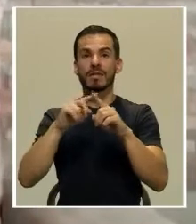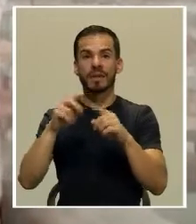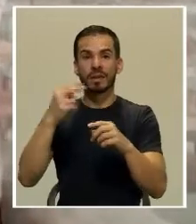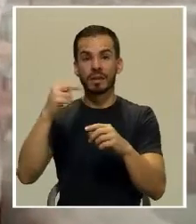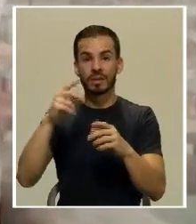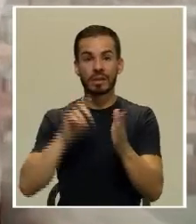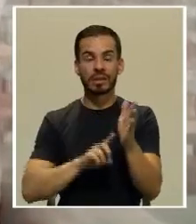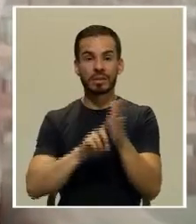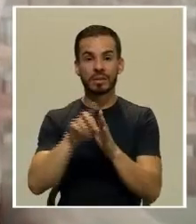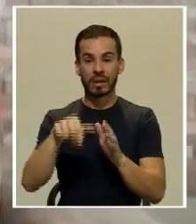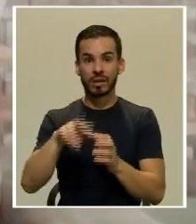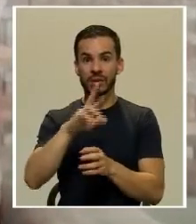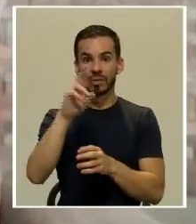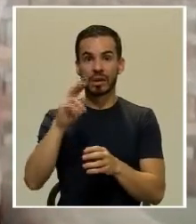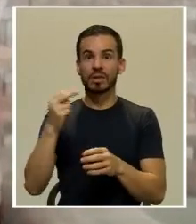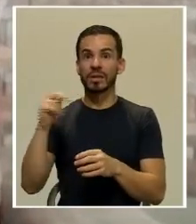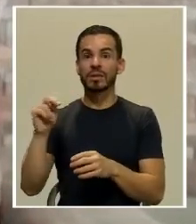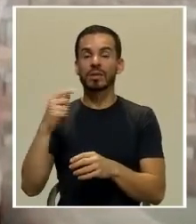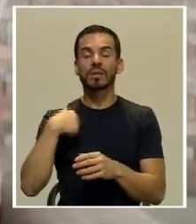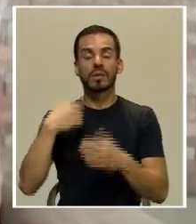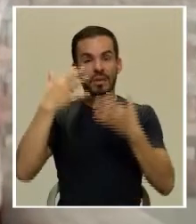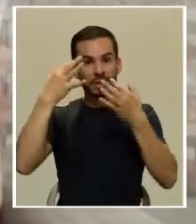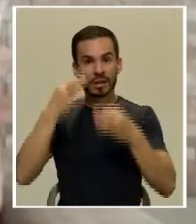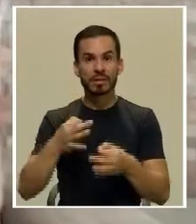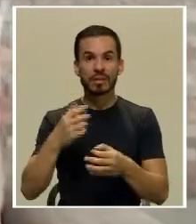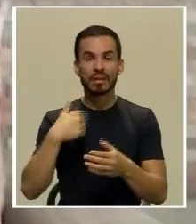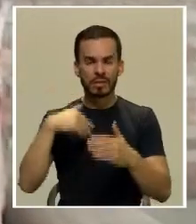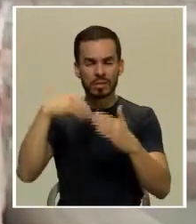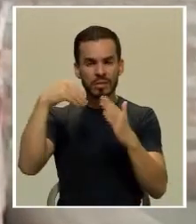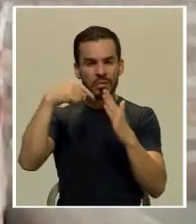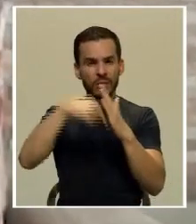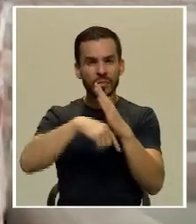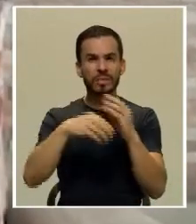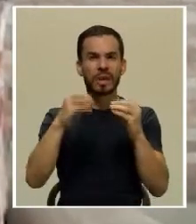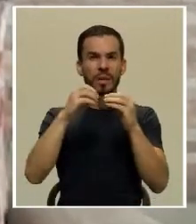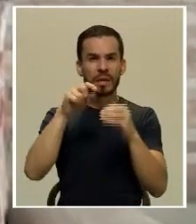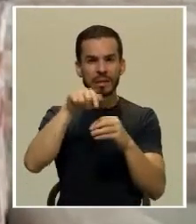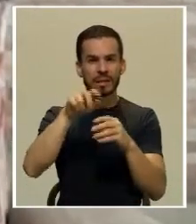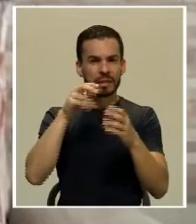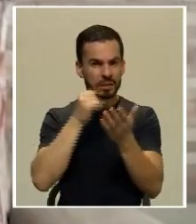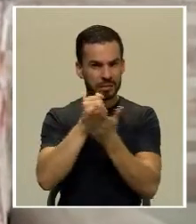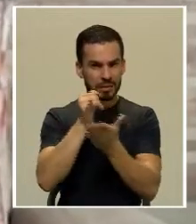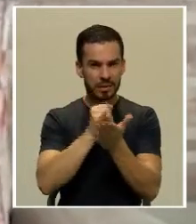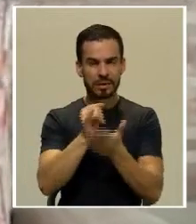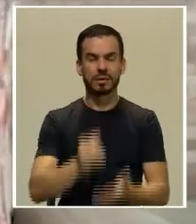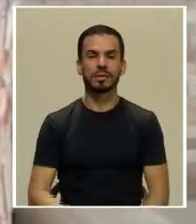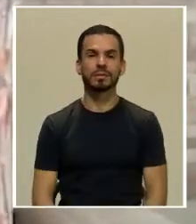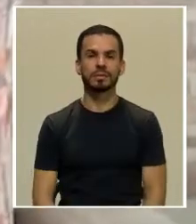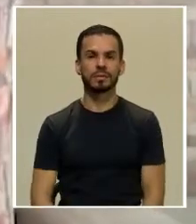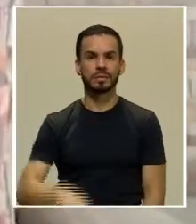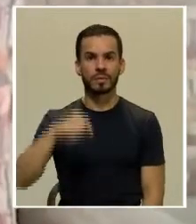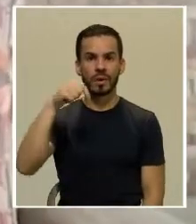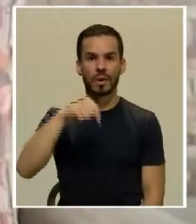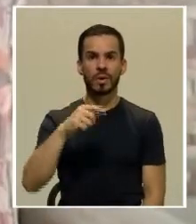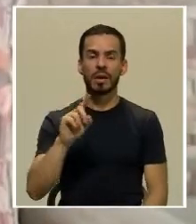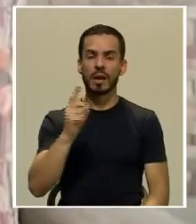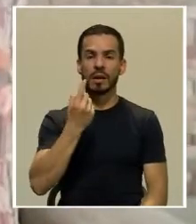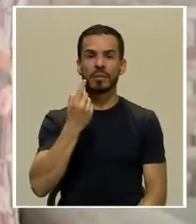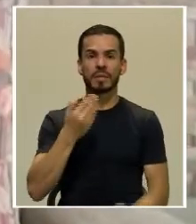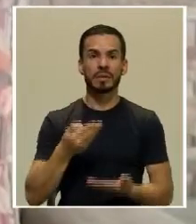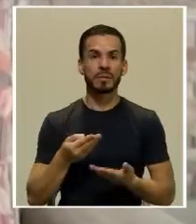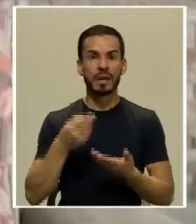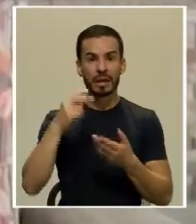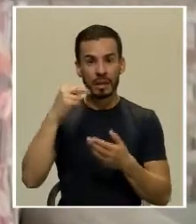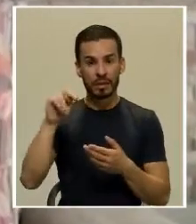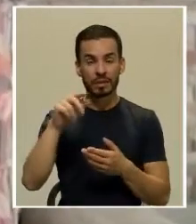que desarrollamos en Costa Rica Noticias, donde decidimos adentrarnos un poco más en esta investigación. El día de hoy, en nuestra primera